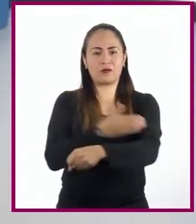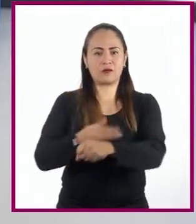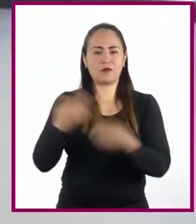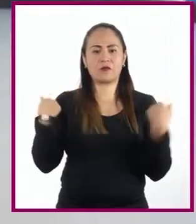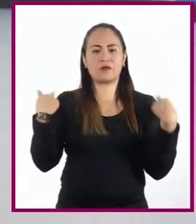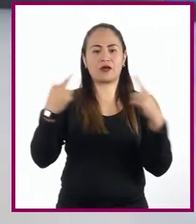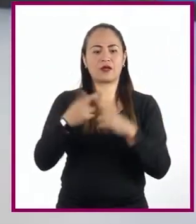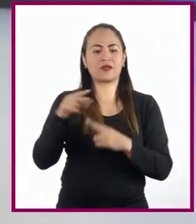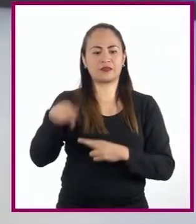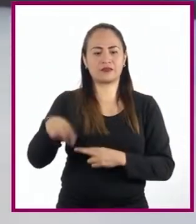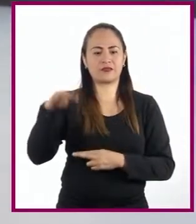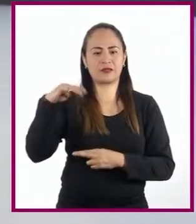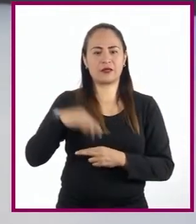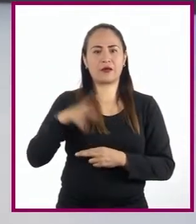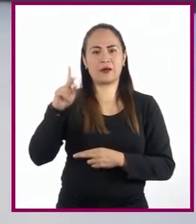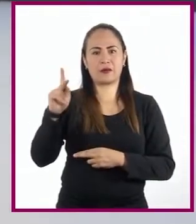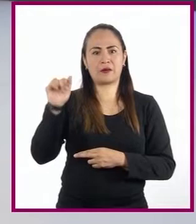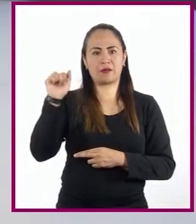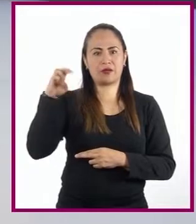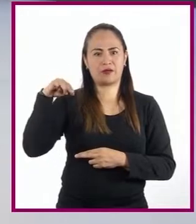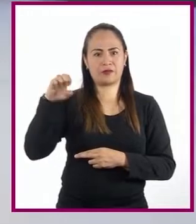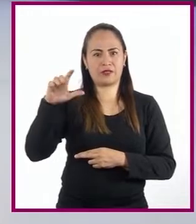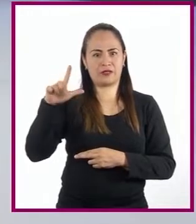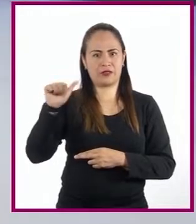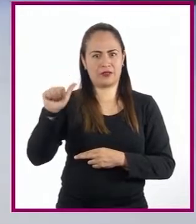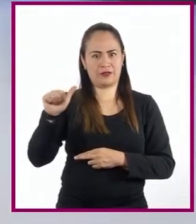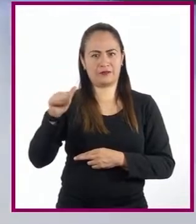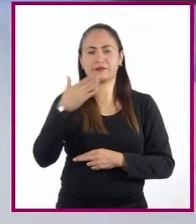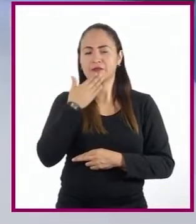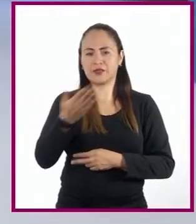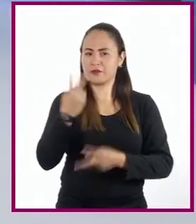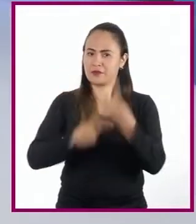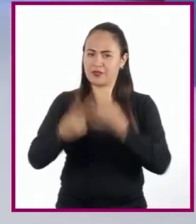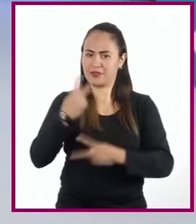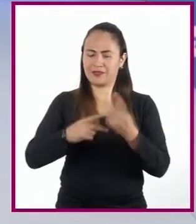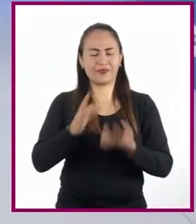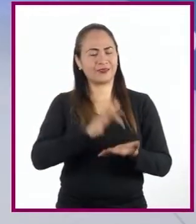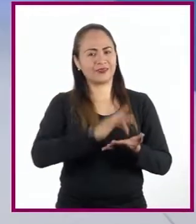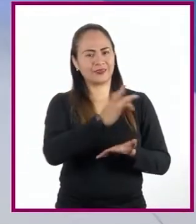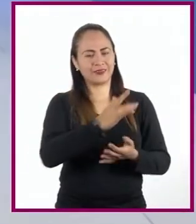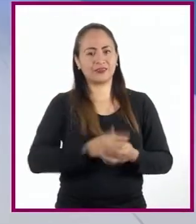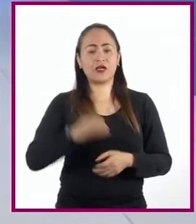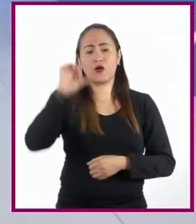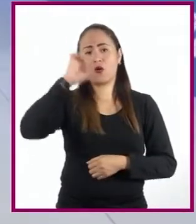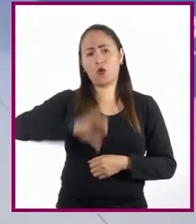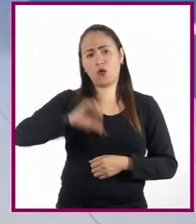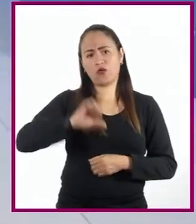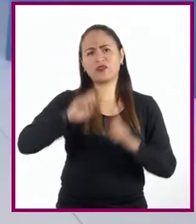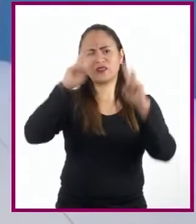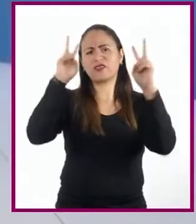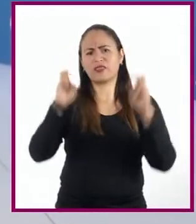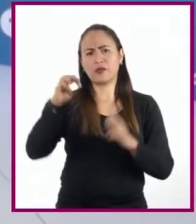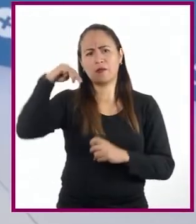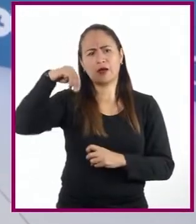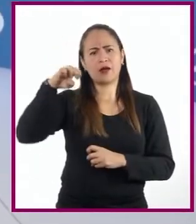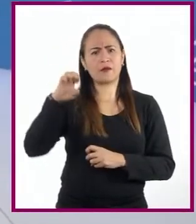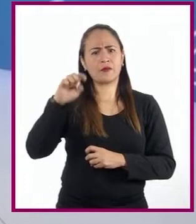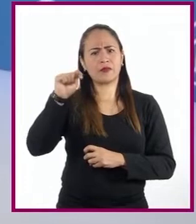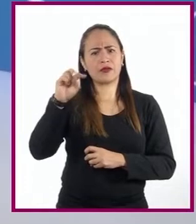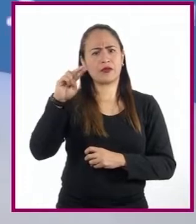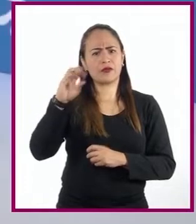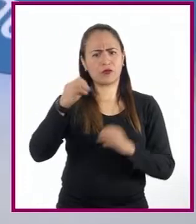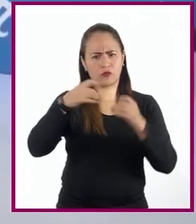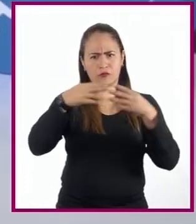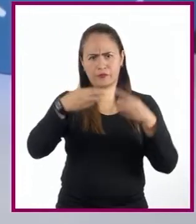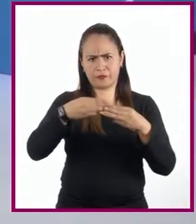Pamela Corona Limón. Bienvenida, maestra. Muchas gracias. En esta ocasión estudiaremos el metro, unidad de longitud del